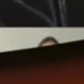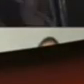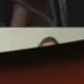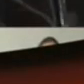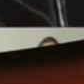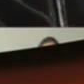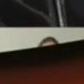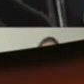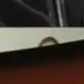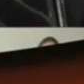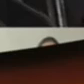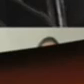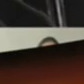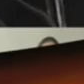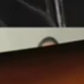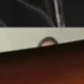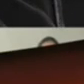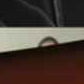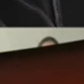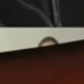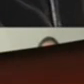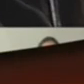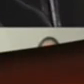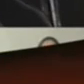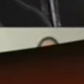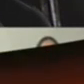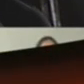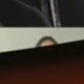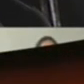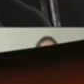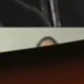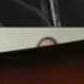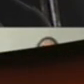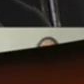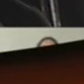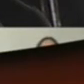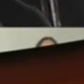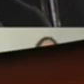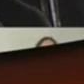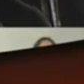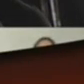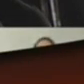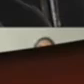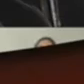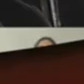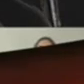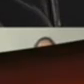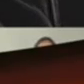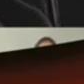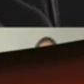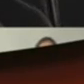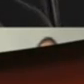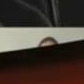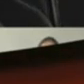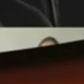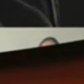nombramientos van desde enero hasta noviembre de 2015. Además, se indica que las designaciones significaron un aumento de la plantilla